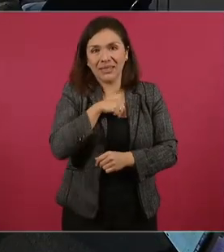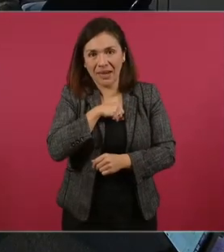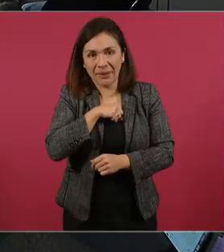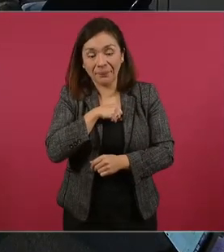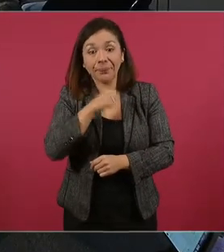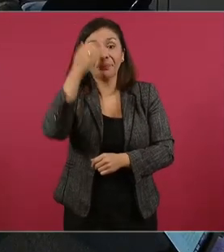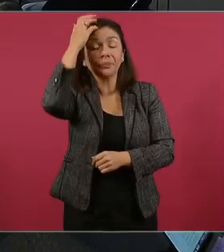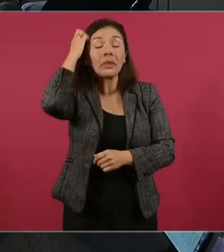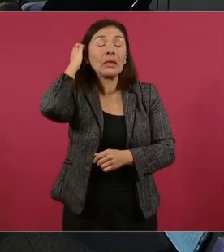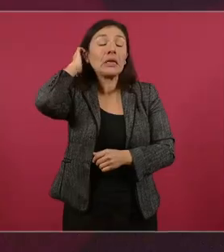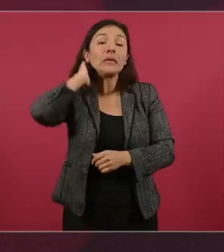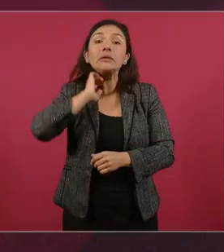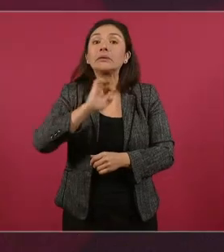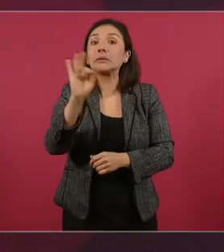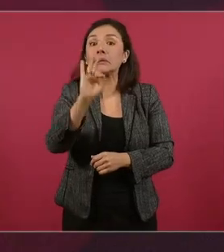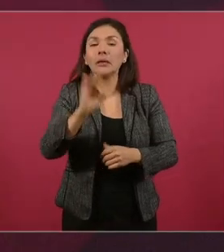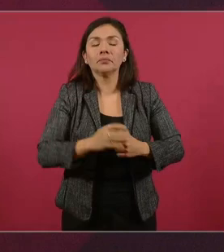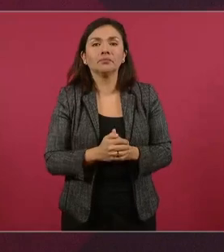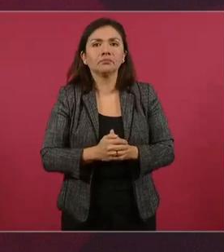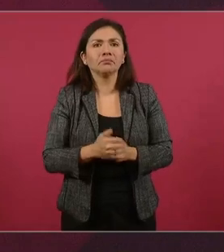Si en 3 horas